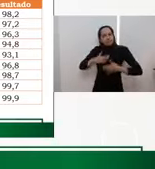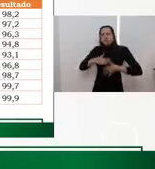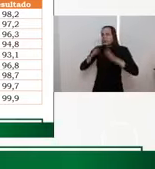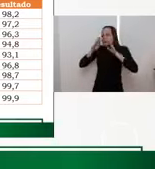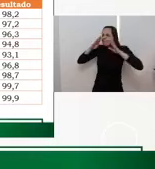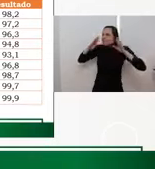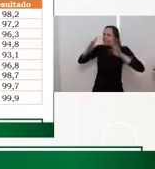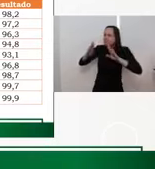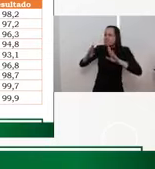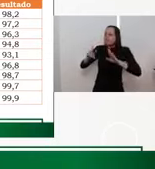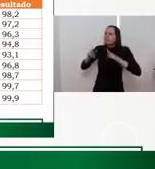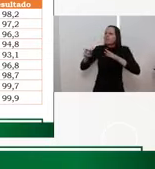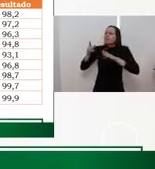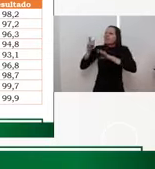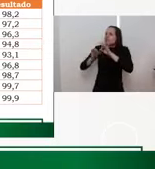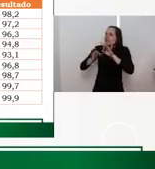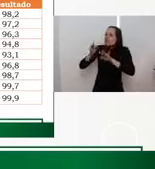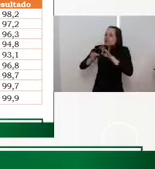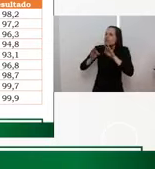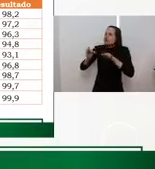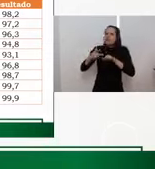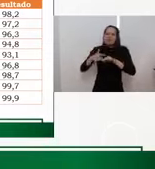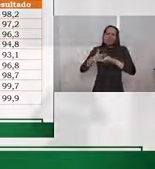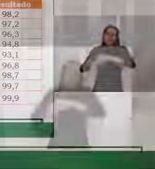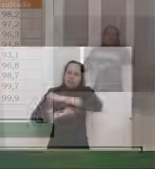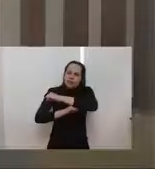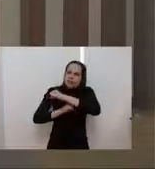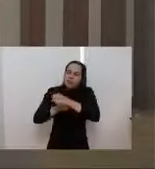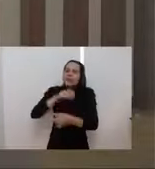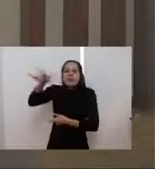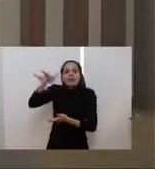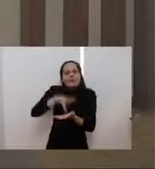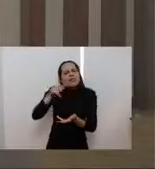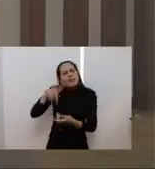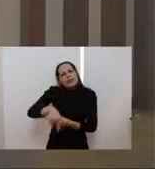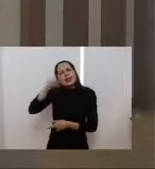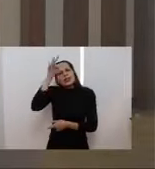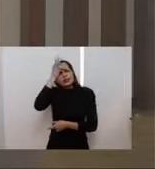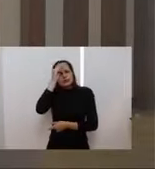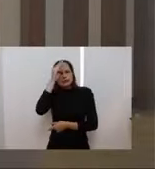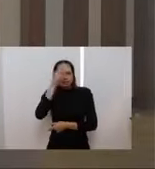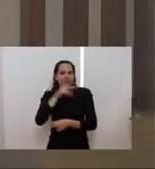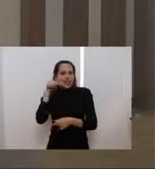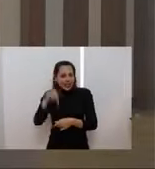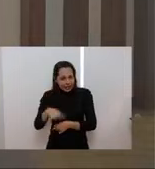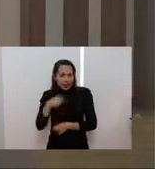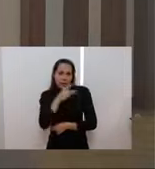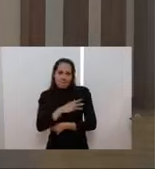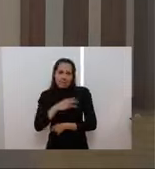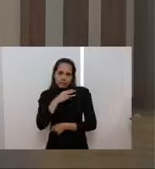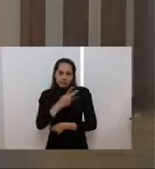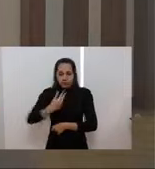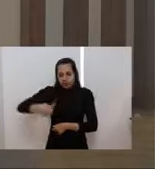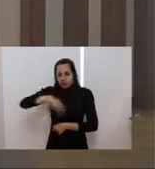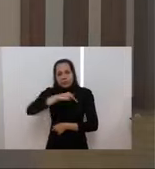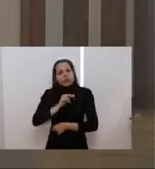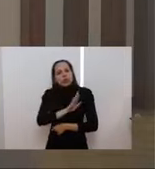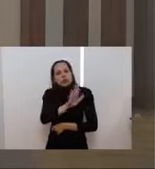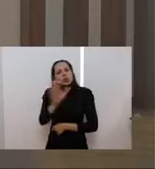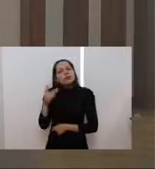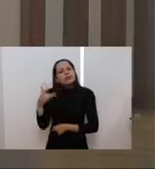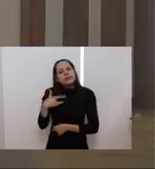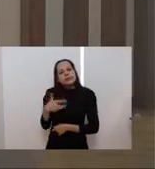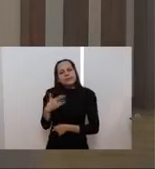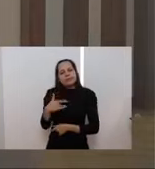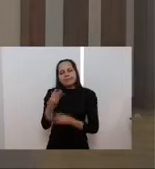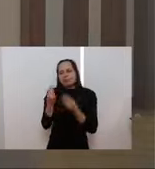se sientan confortables al venir a su hospital porque esa es la misión de nosotros que ustedes se sientan muy bien